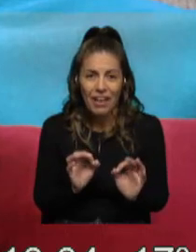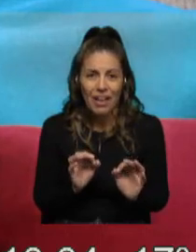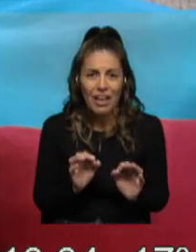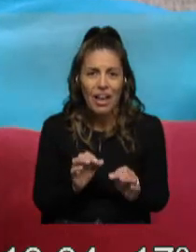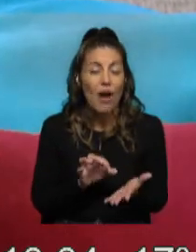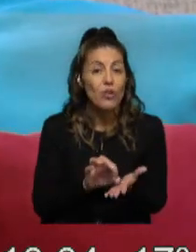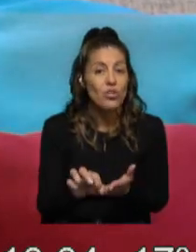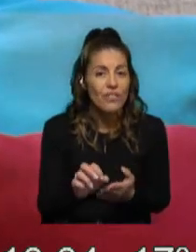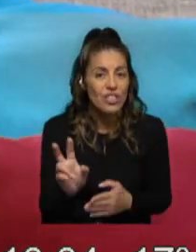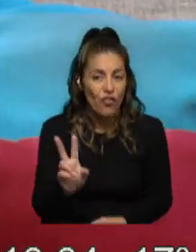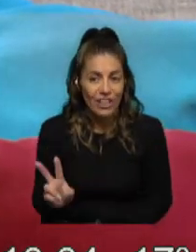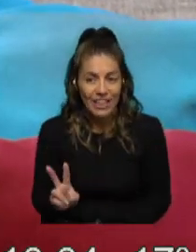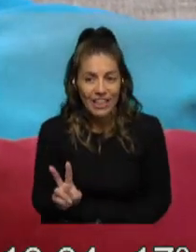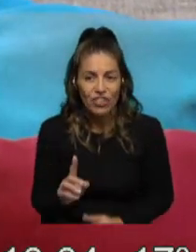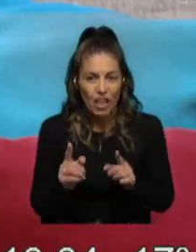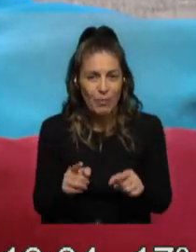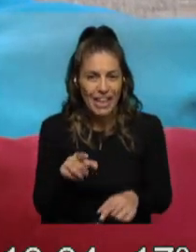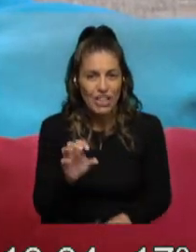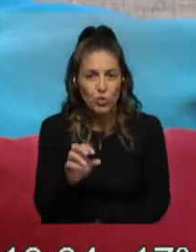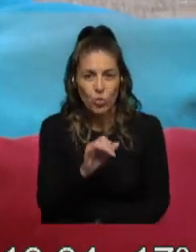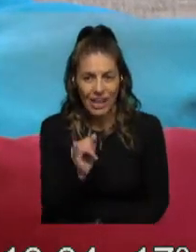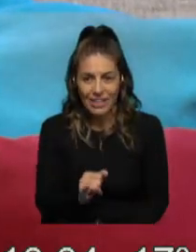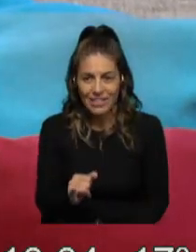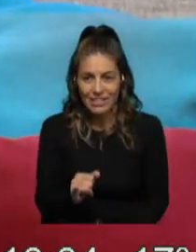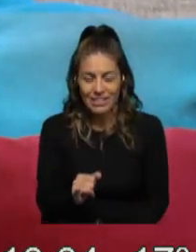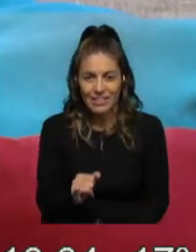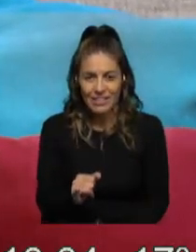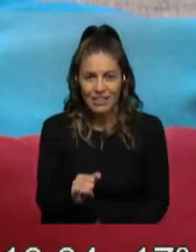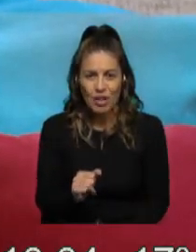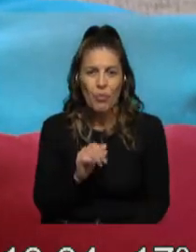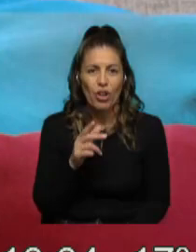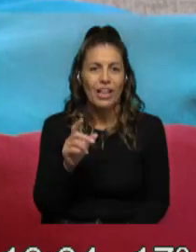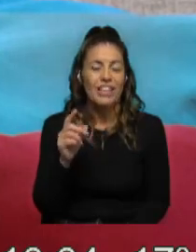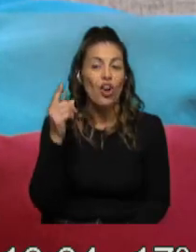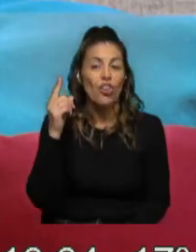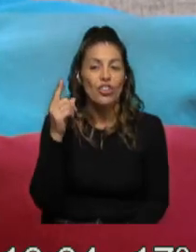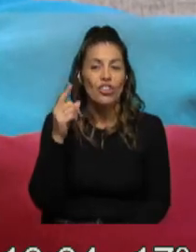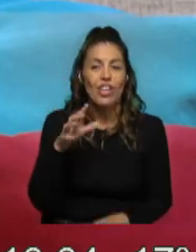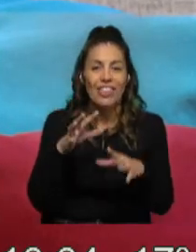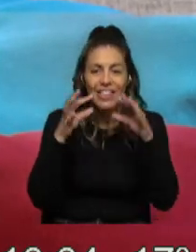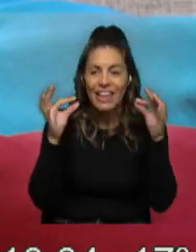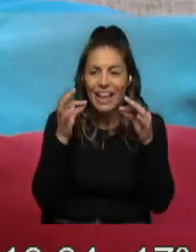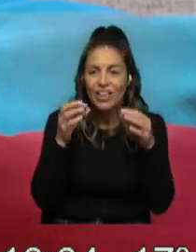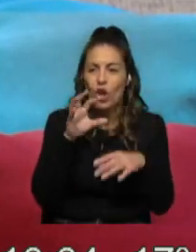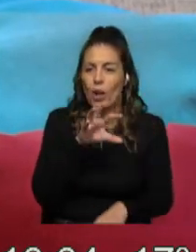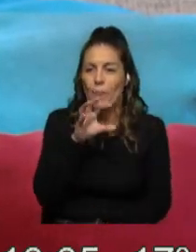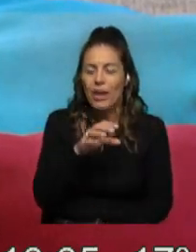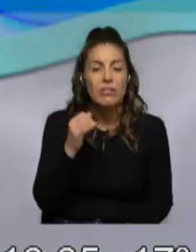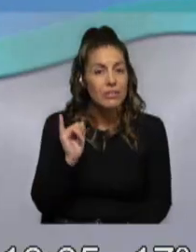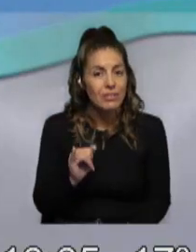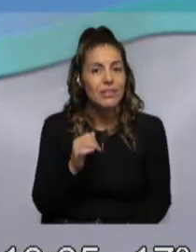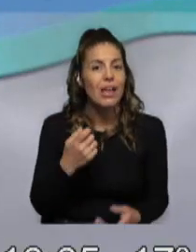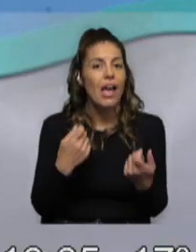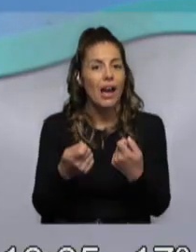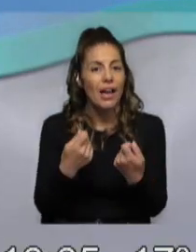acuerda cuando salió todo ese lío? ¿Ah, sí? No, digo, por lo que dijo Dios del gato. Es sabía lo del perro. Es verdad que gastamos un montón de guita